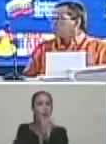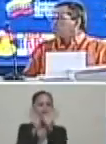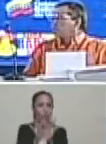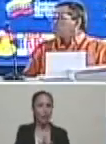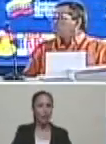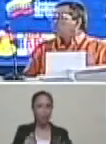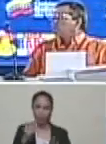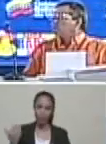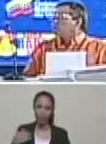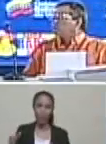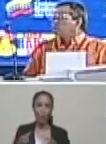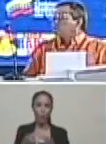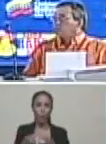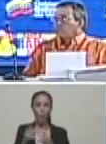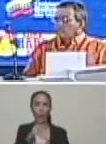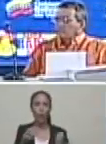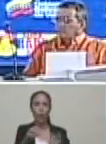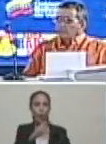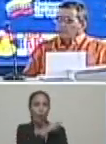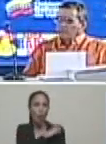Roja.